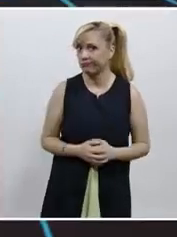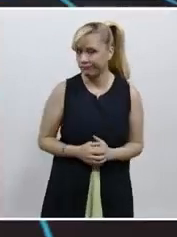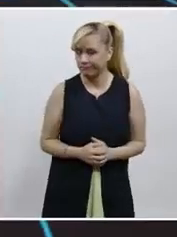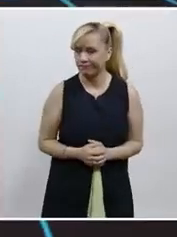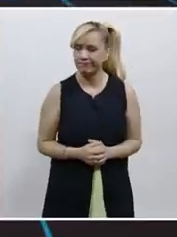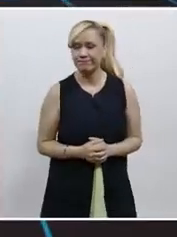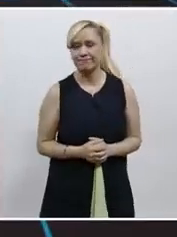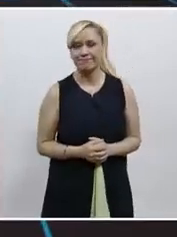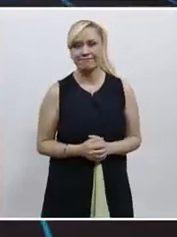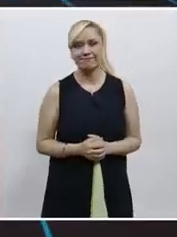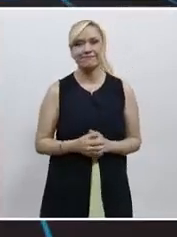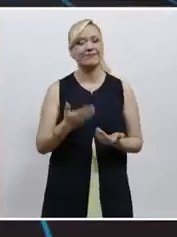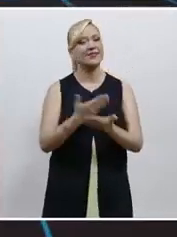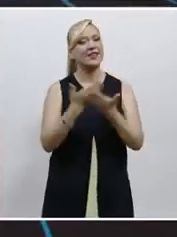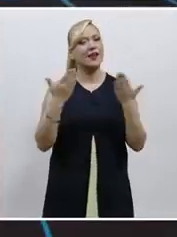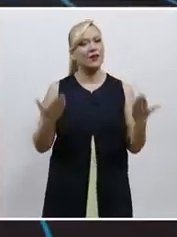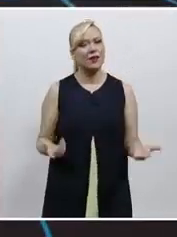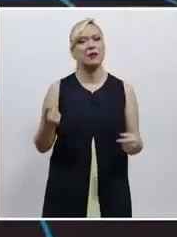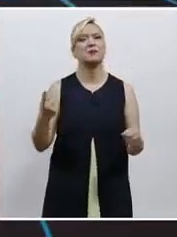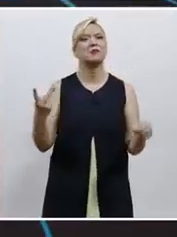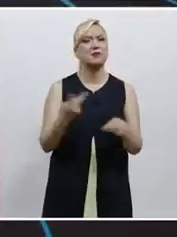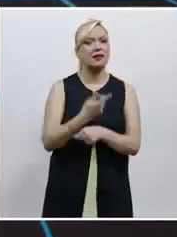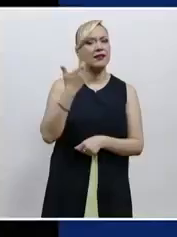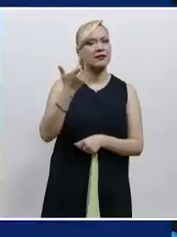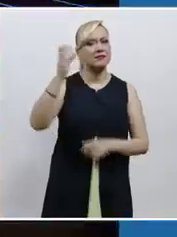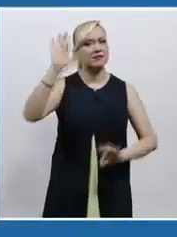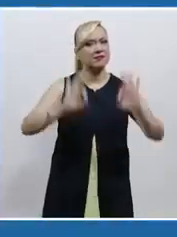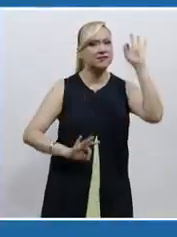Y con esta información vamos a conocer las breves de economía.